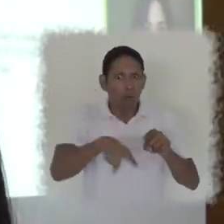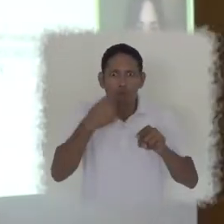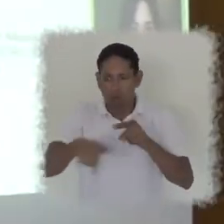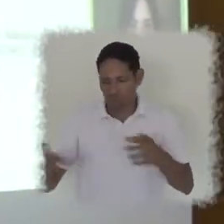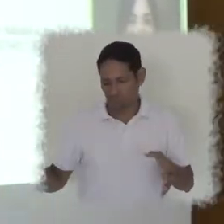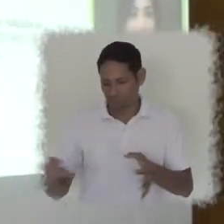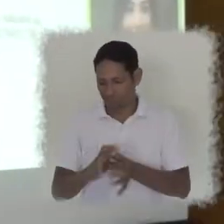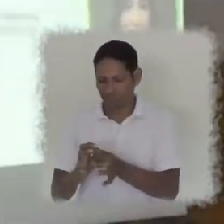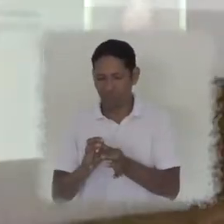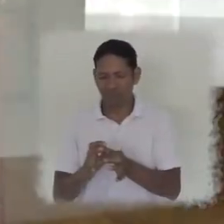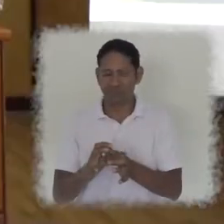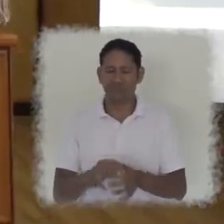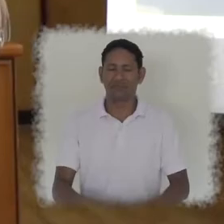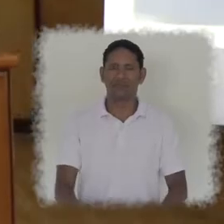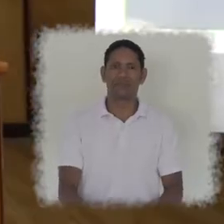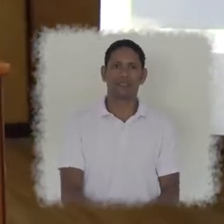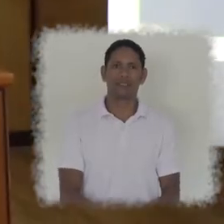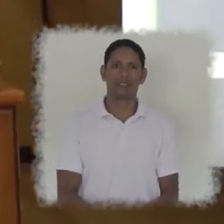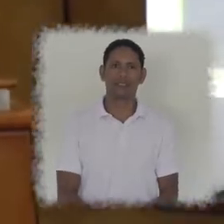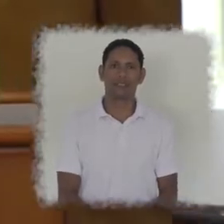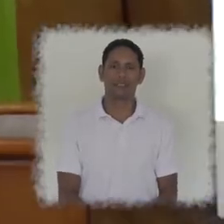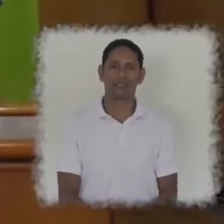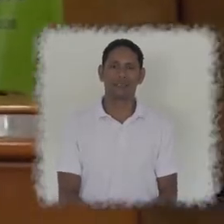estudiantes, docentes.